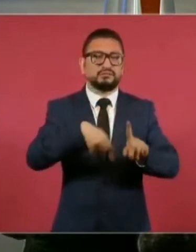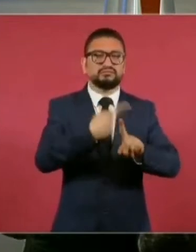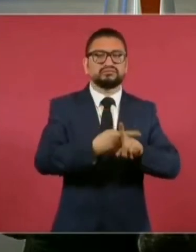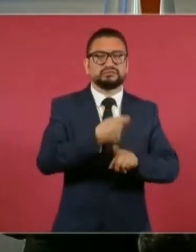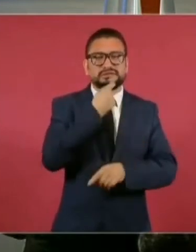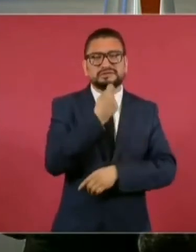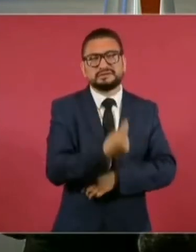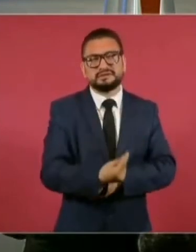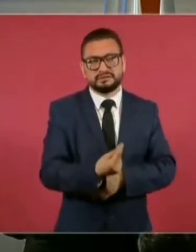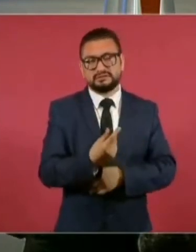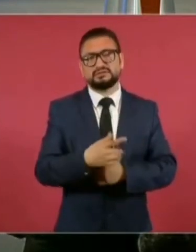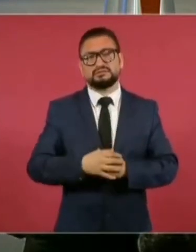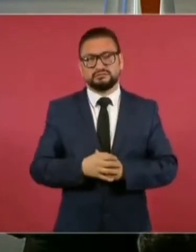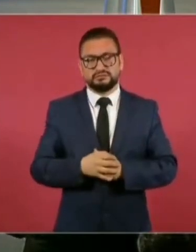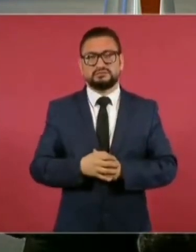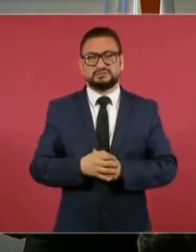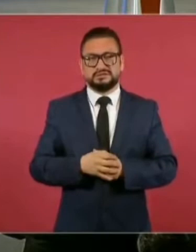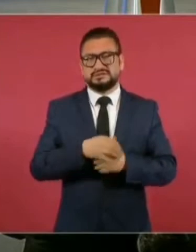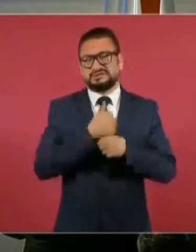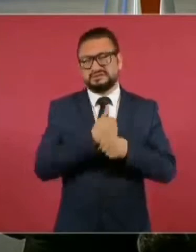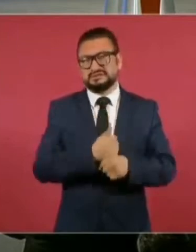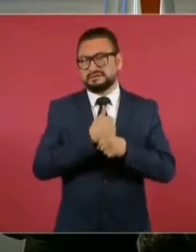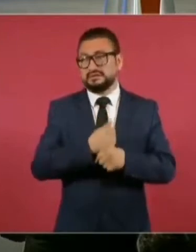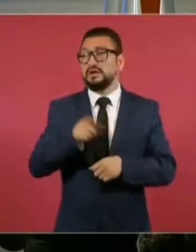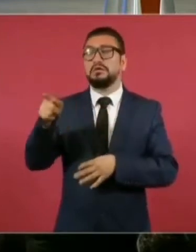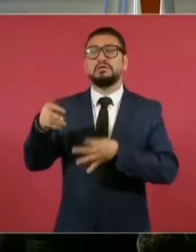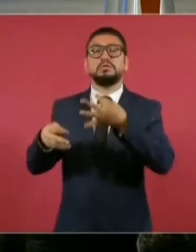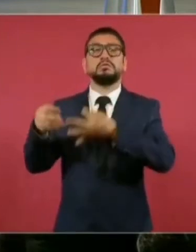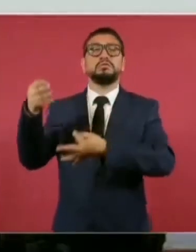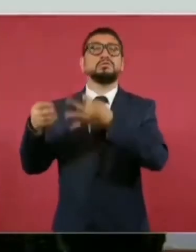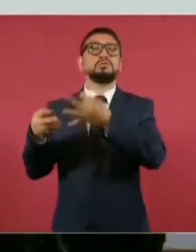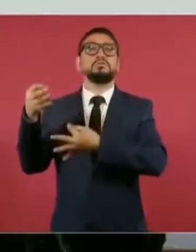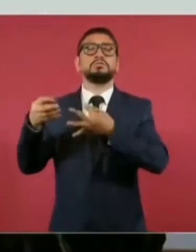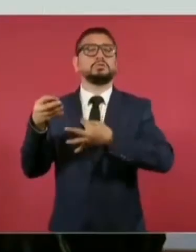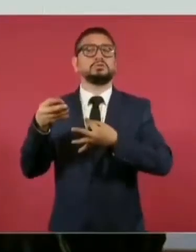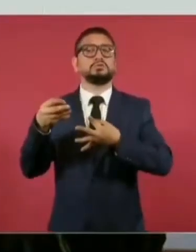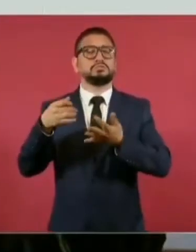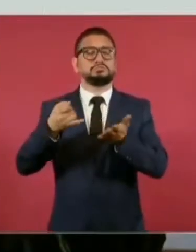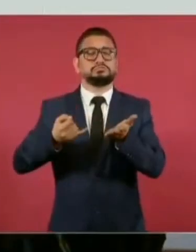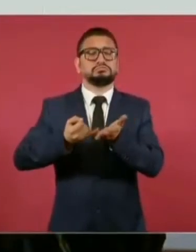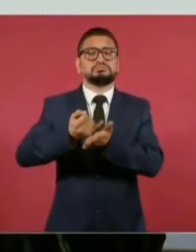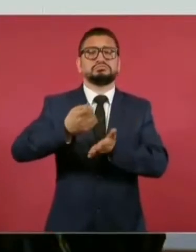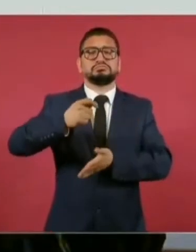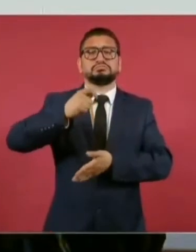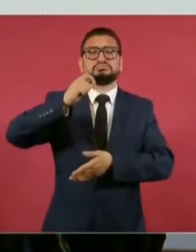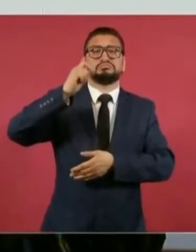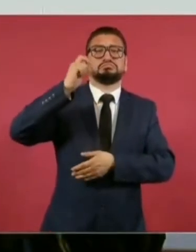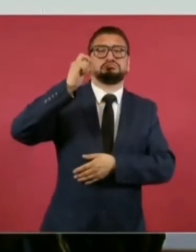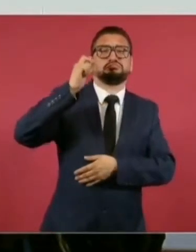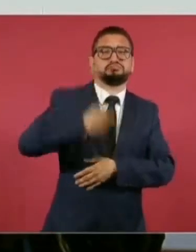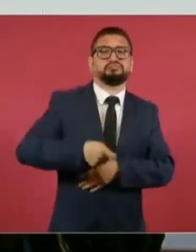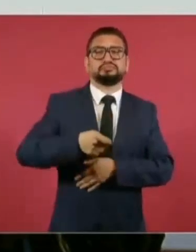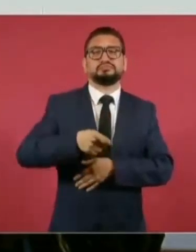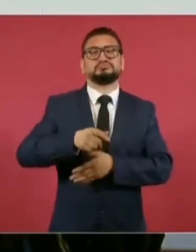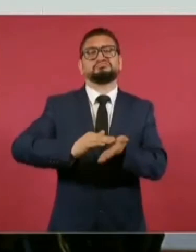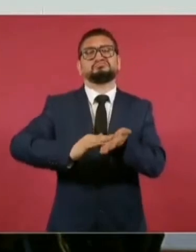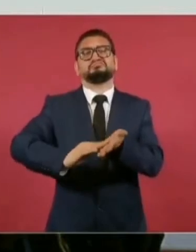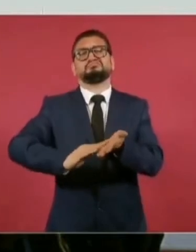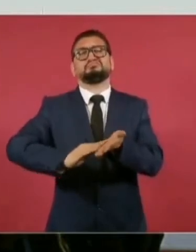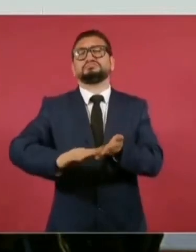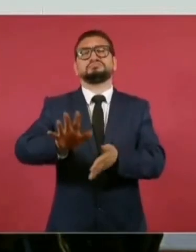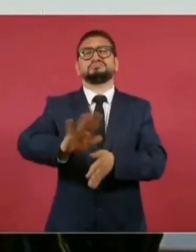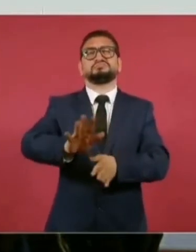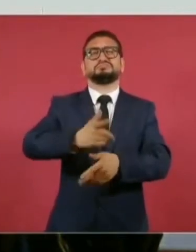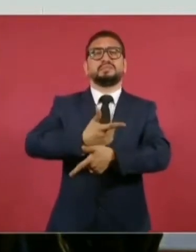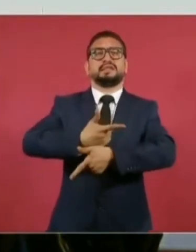niñita. Entonces, este juez dictó una sentencia absolutoria y